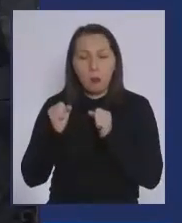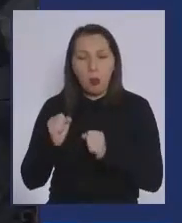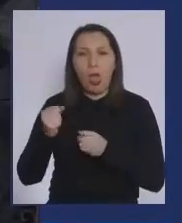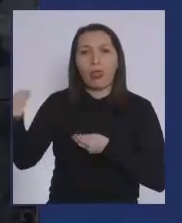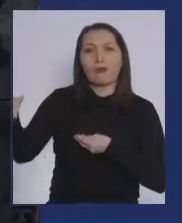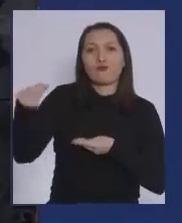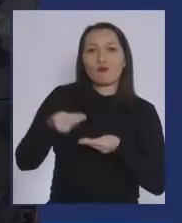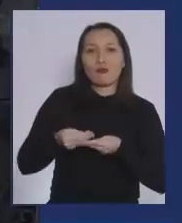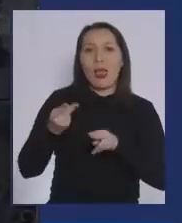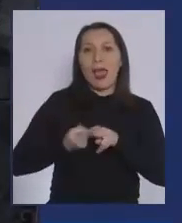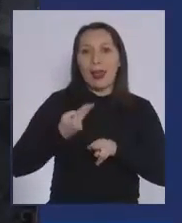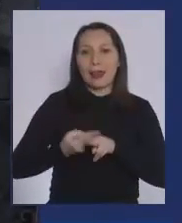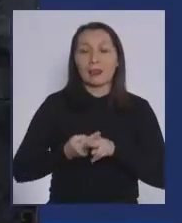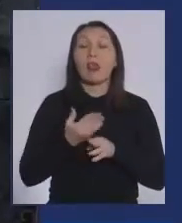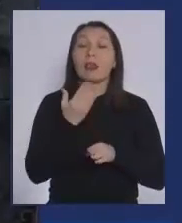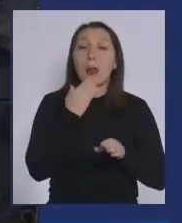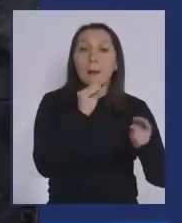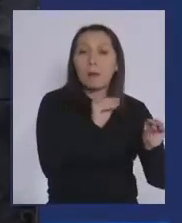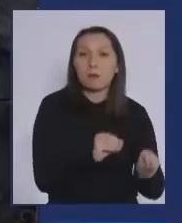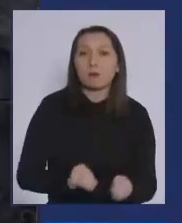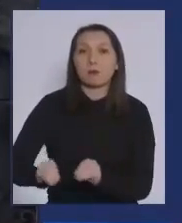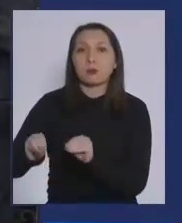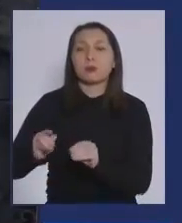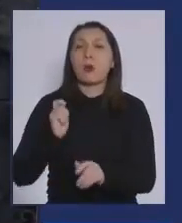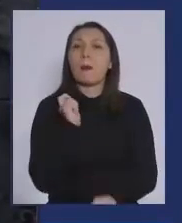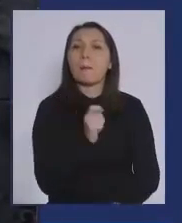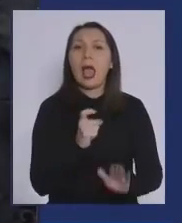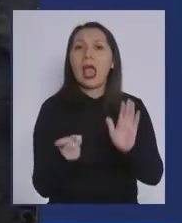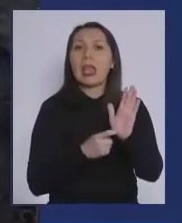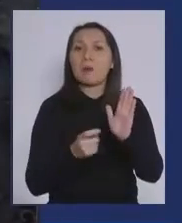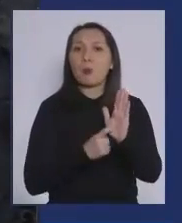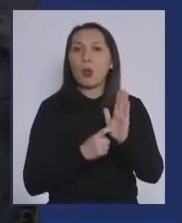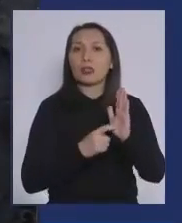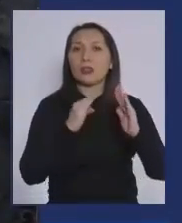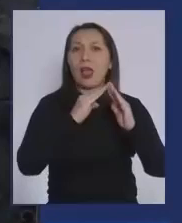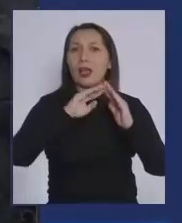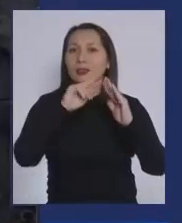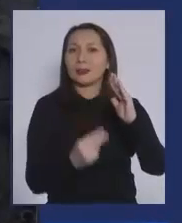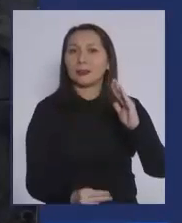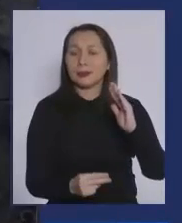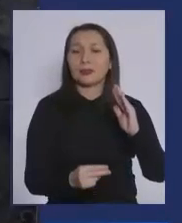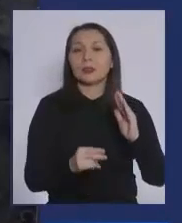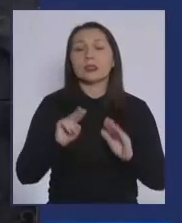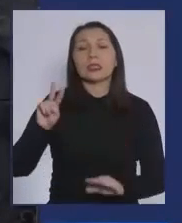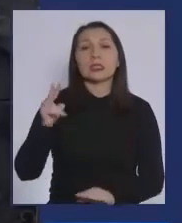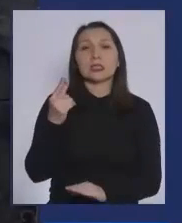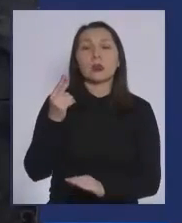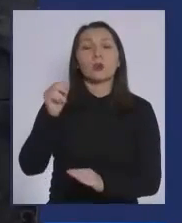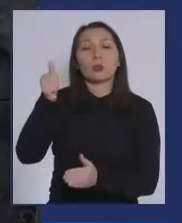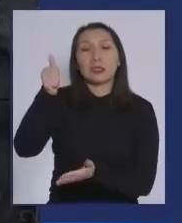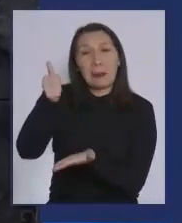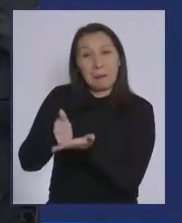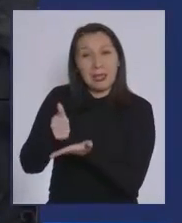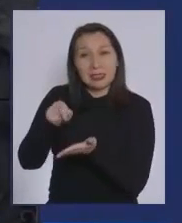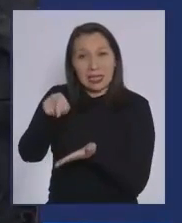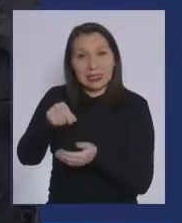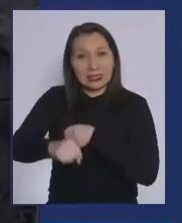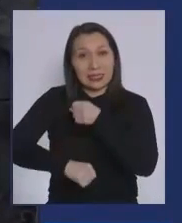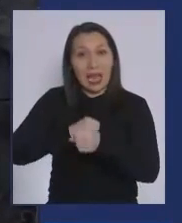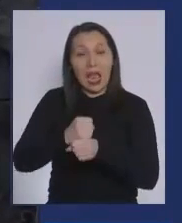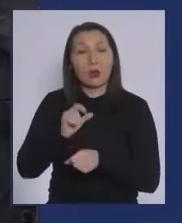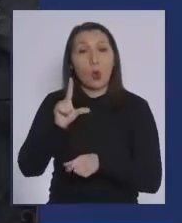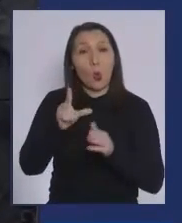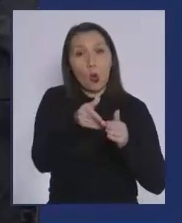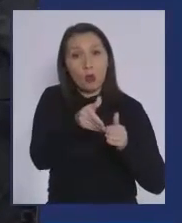además una postergación de las contribuciones de bienes raíces durante todo el segundo semestre de este año para